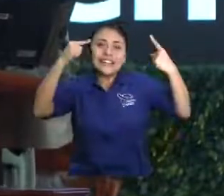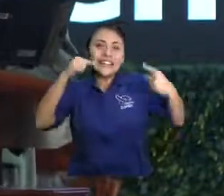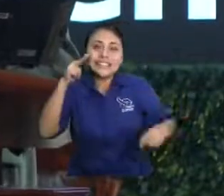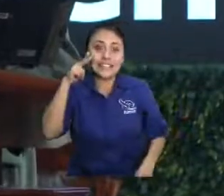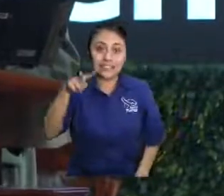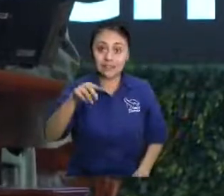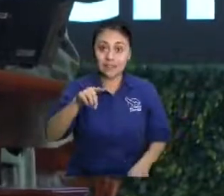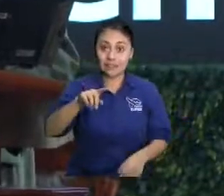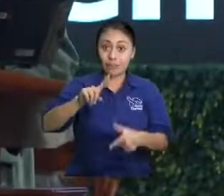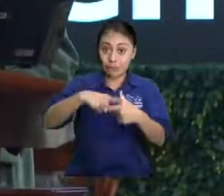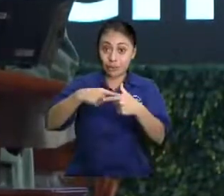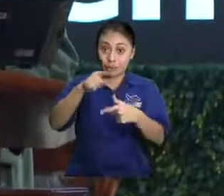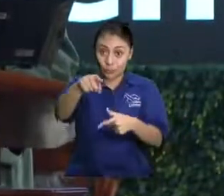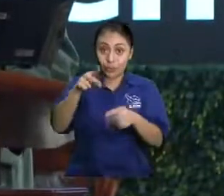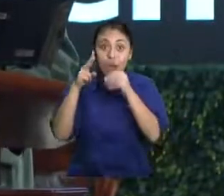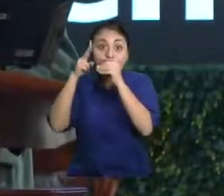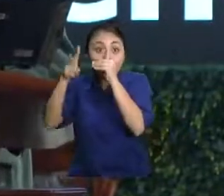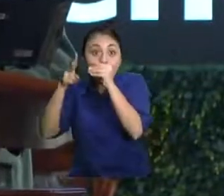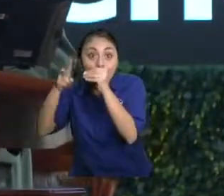danzando.